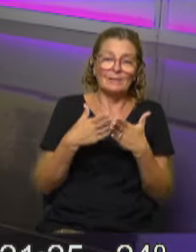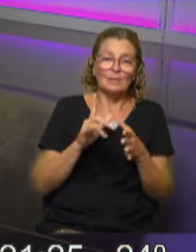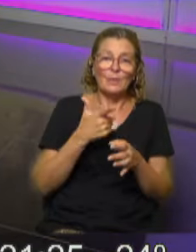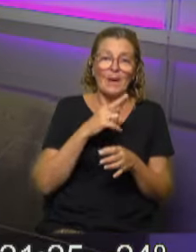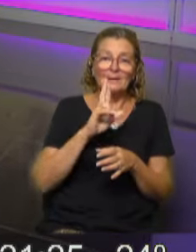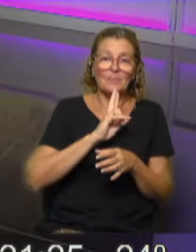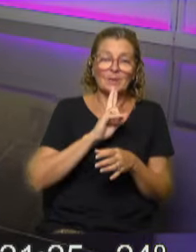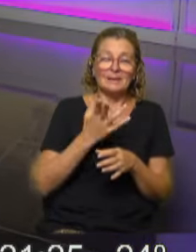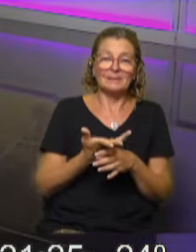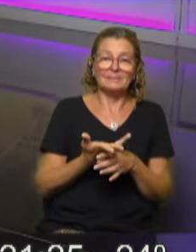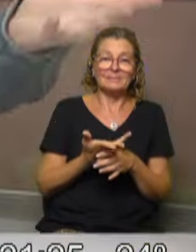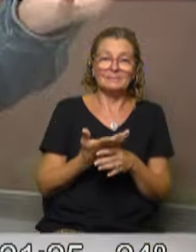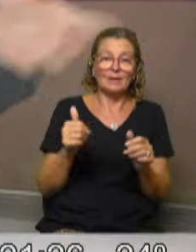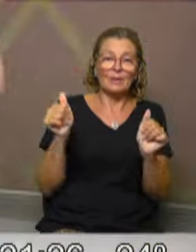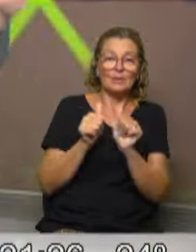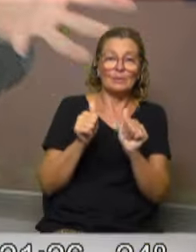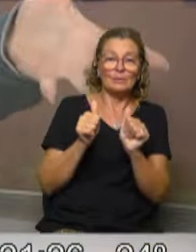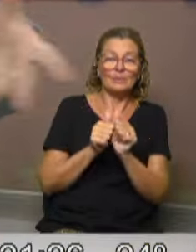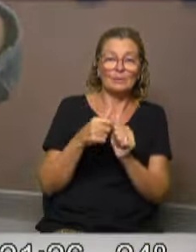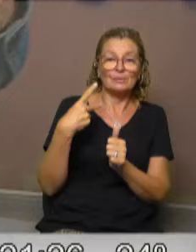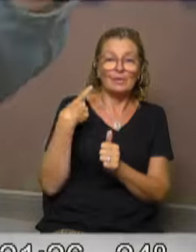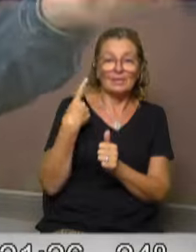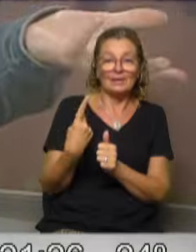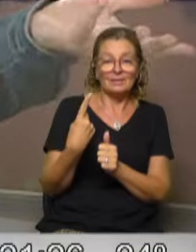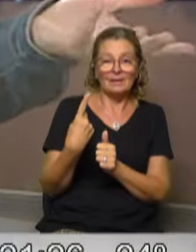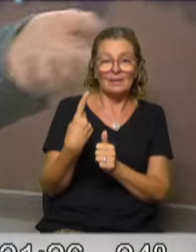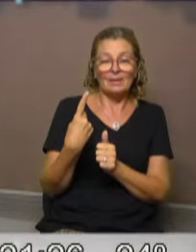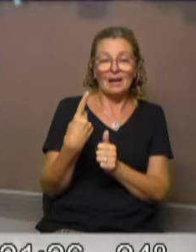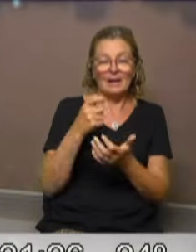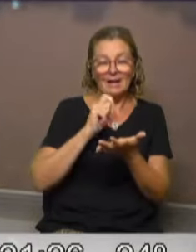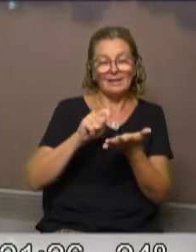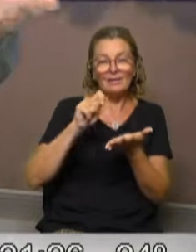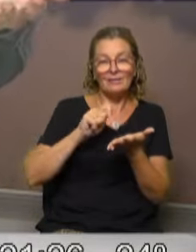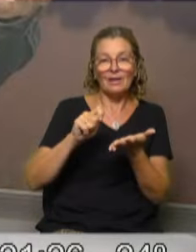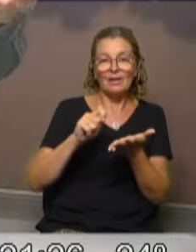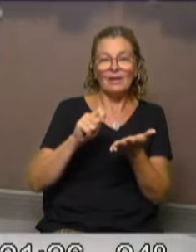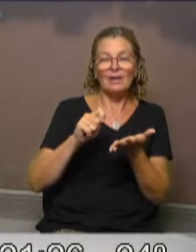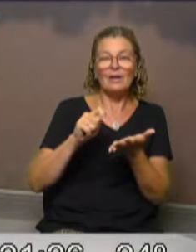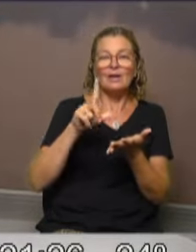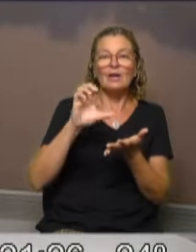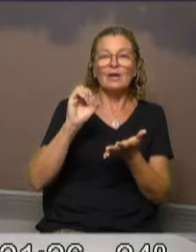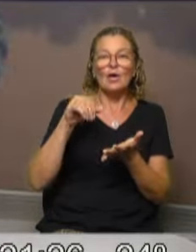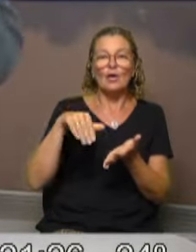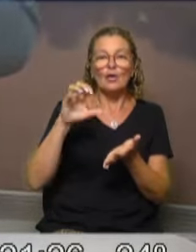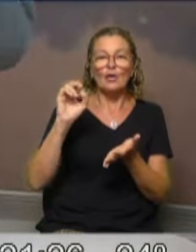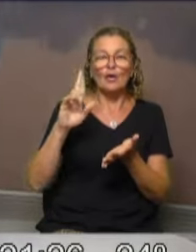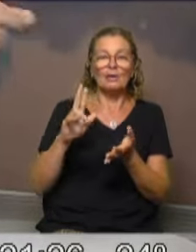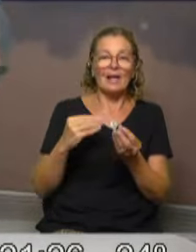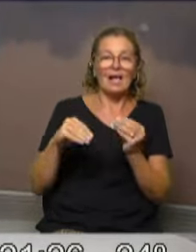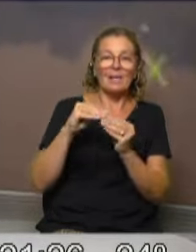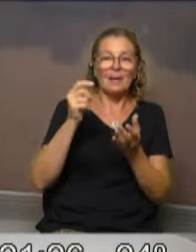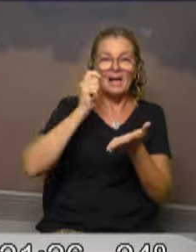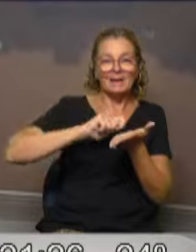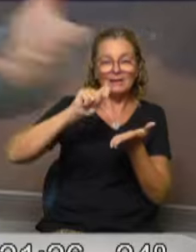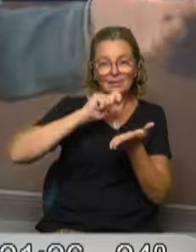respuestas. Bueno, está con nosotros, por supuesto, su directora y dramaturga, Leonor Curtoisi, que además es